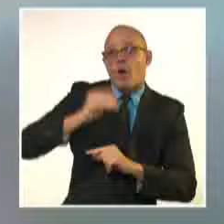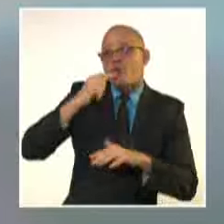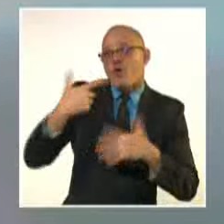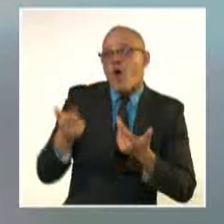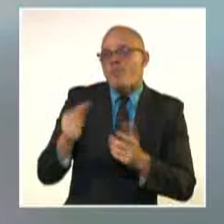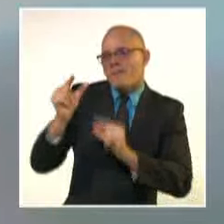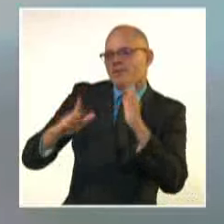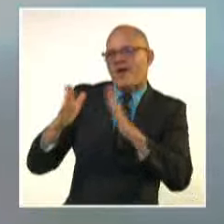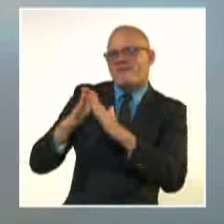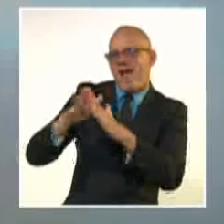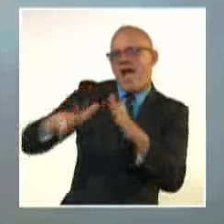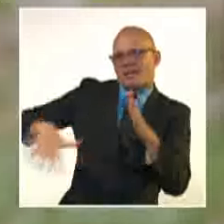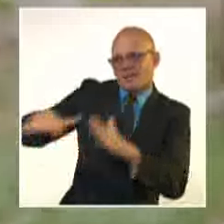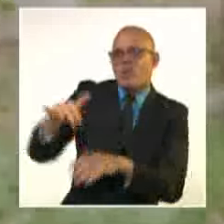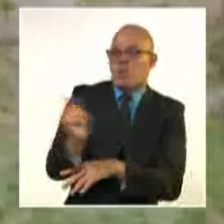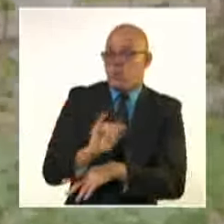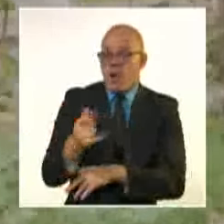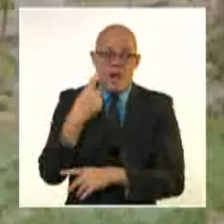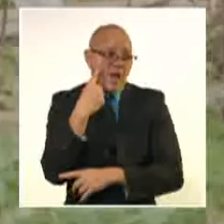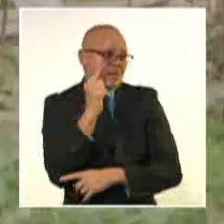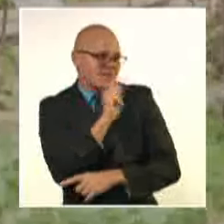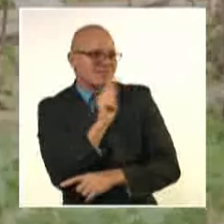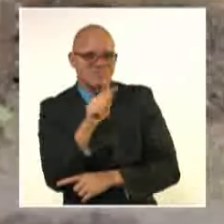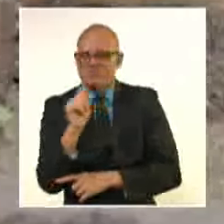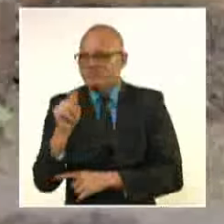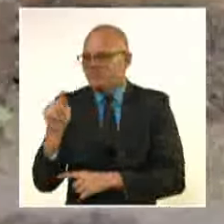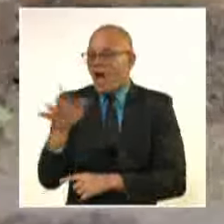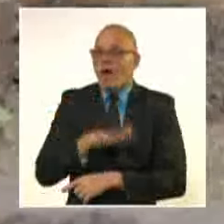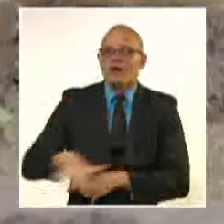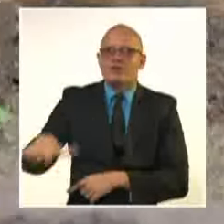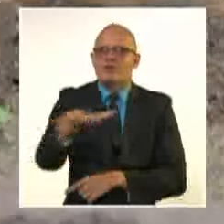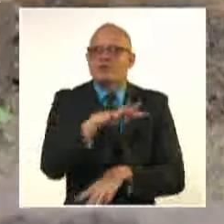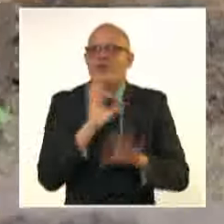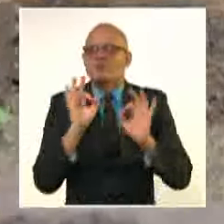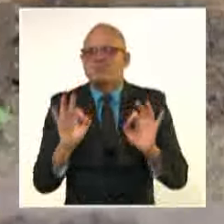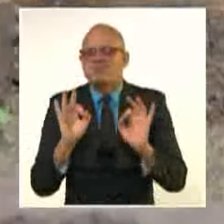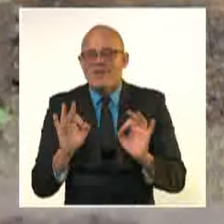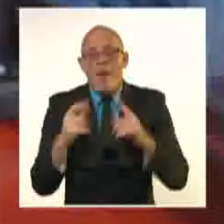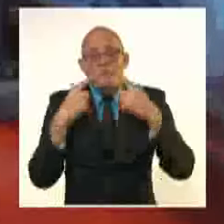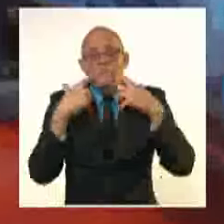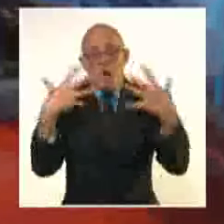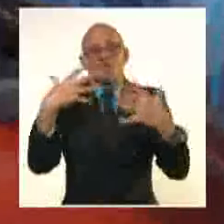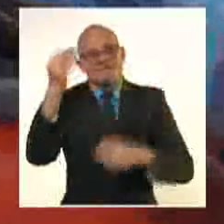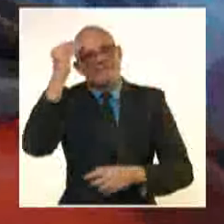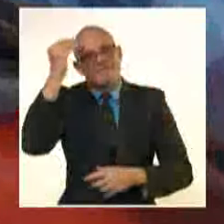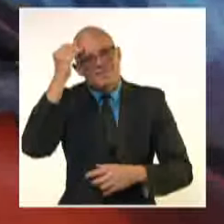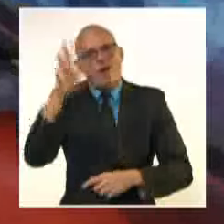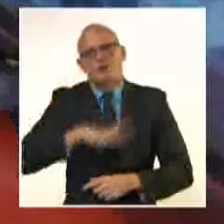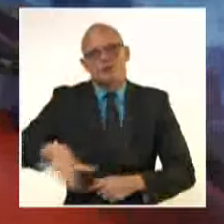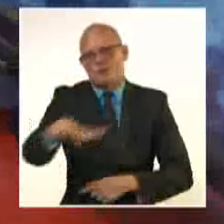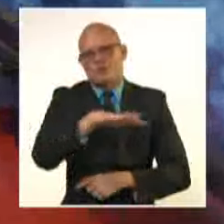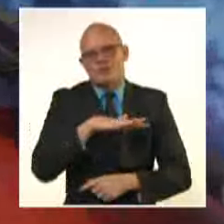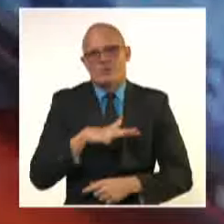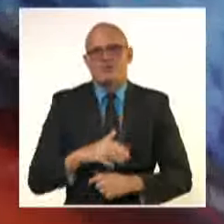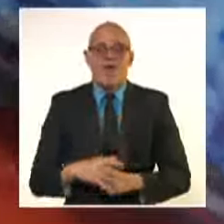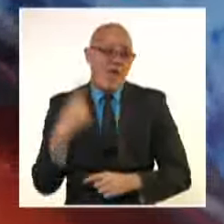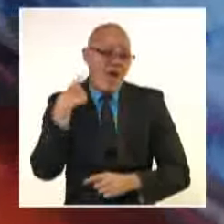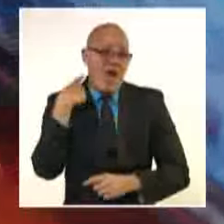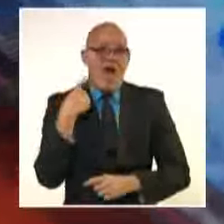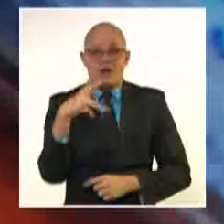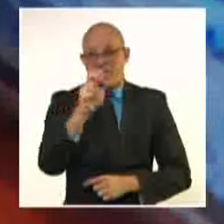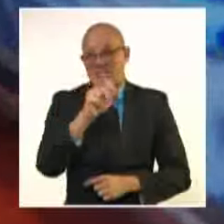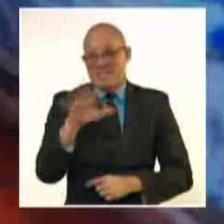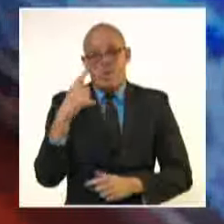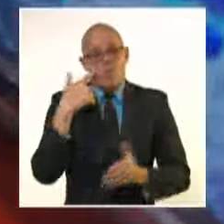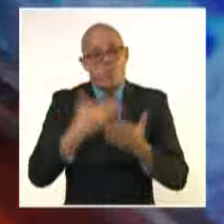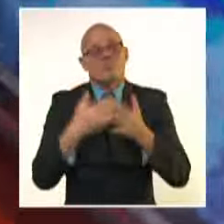familia, cada experiencia revela que estos escenarios climáticos son un aprendizaje colectivo. 2025 muestra la